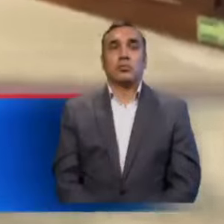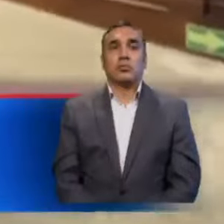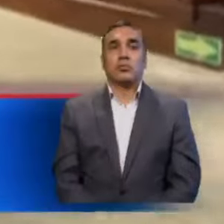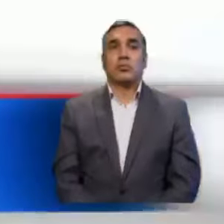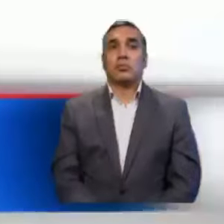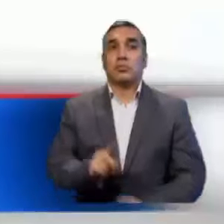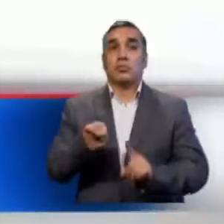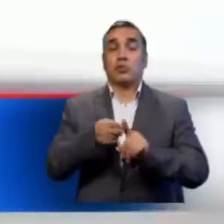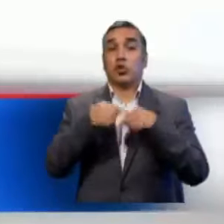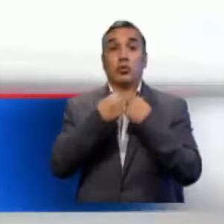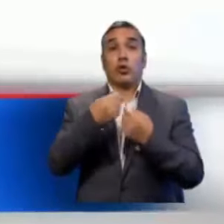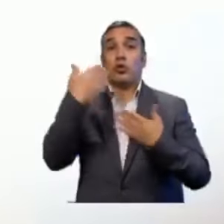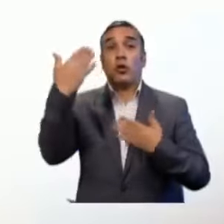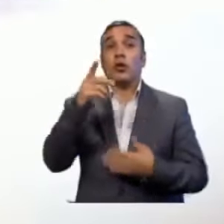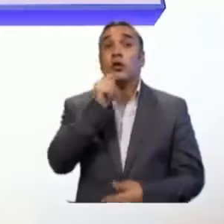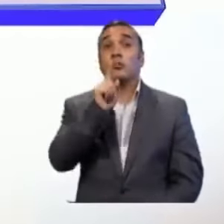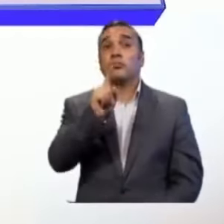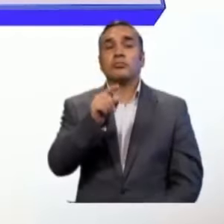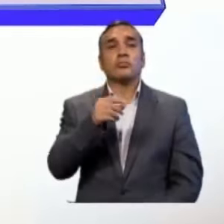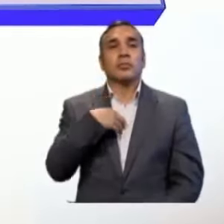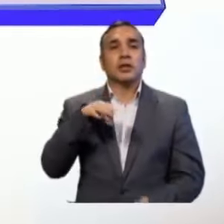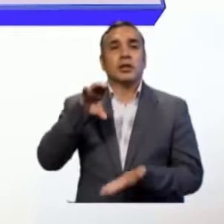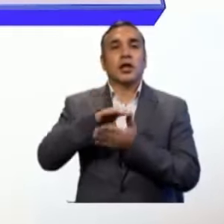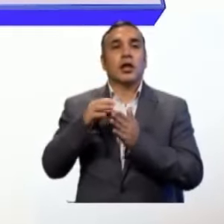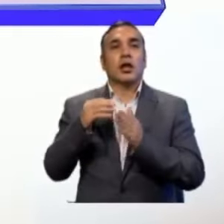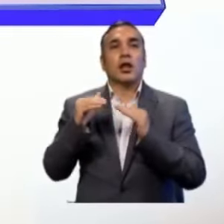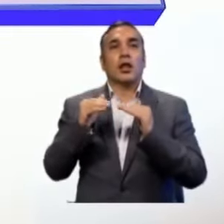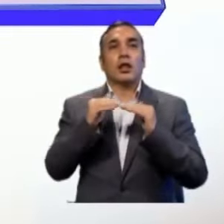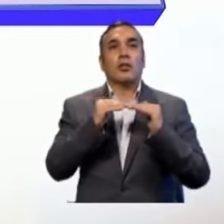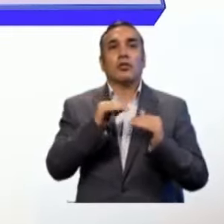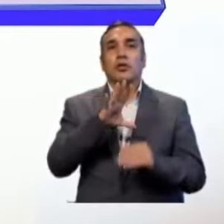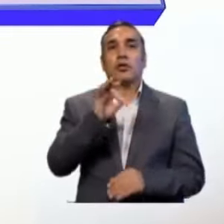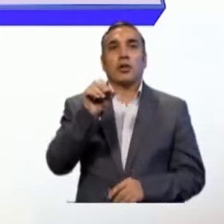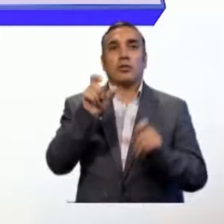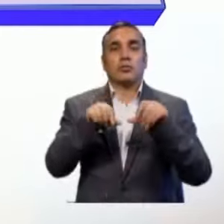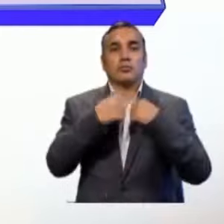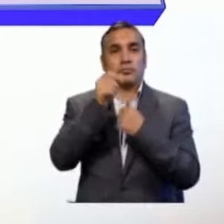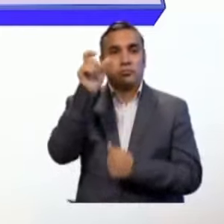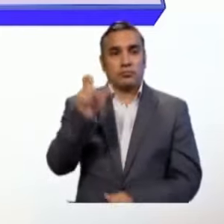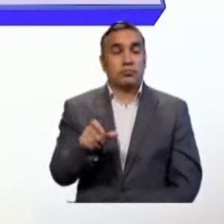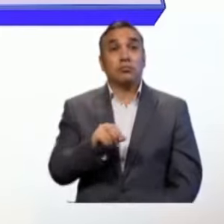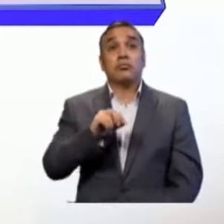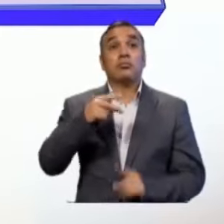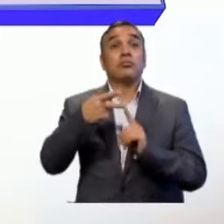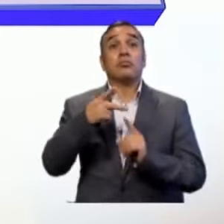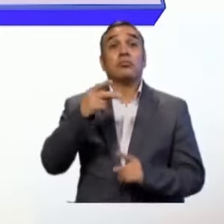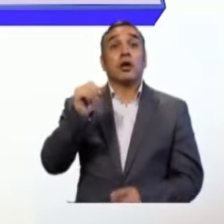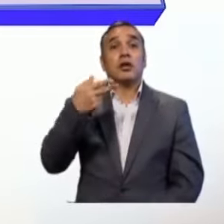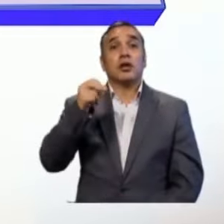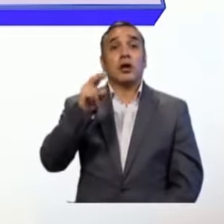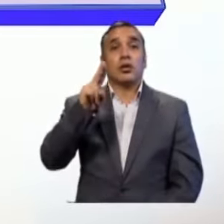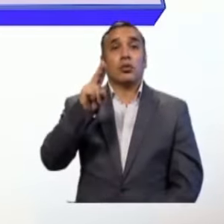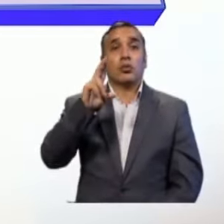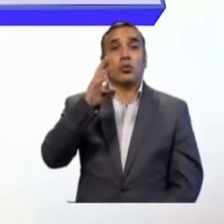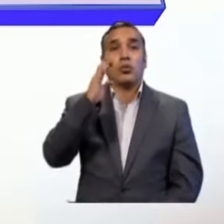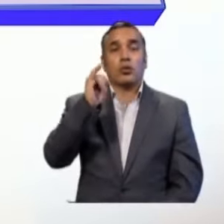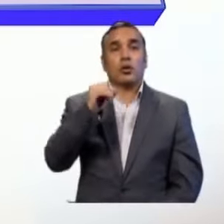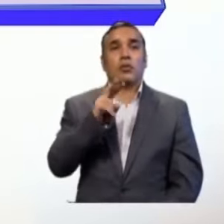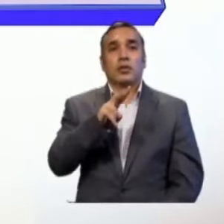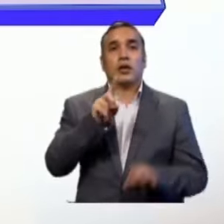Como la primera fuerza política se perfila Centro Democrático con al menos 50 asambleístas, seguido por Pachakutik con 26